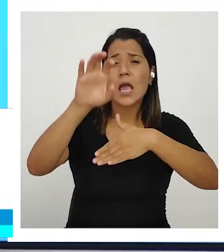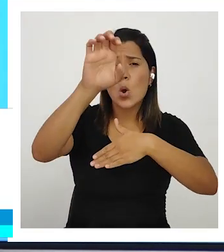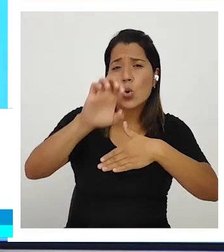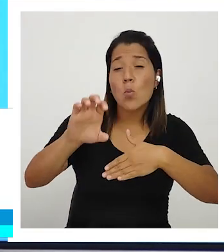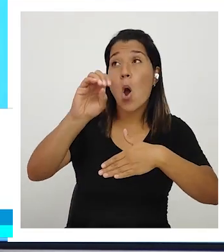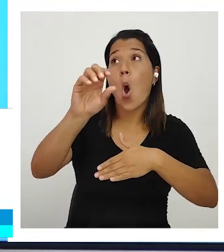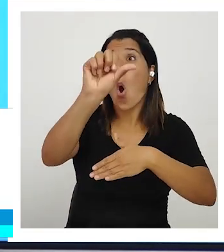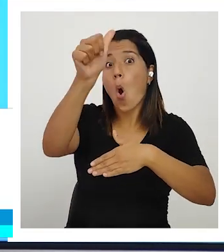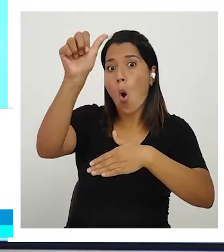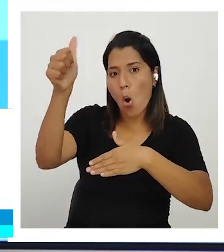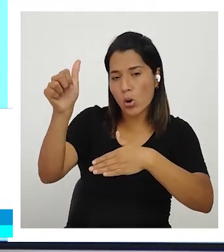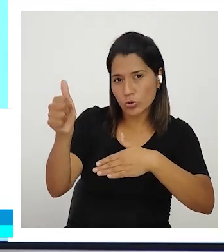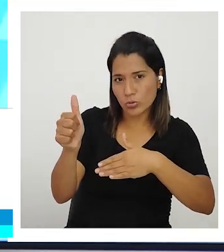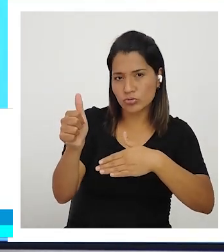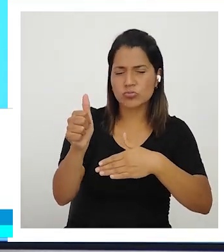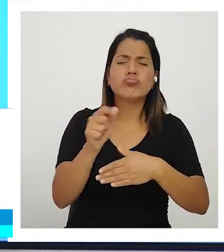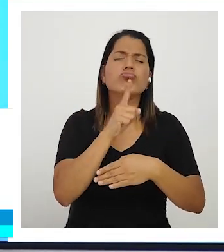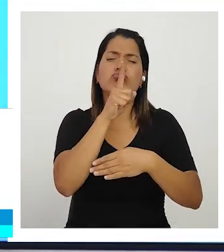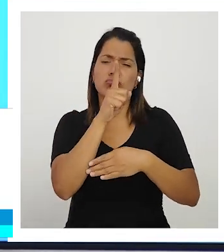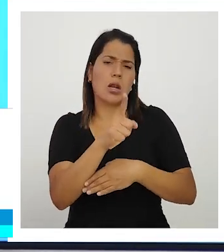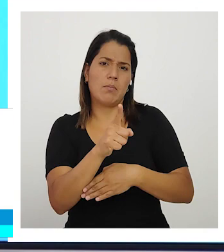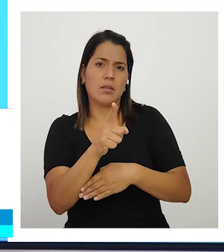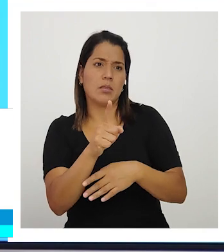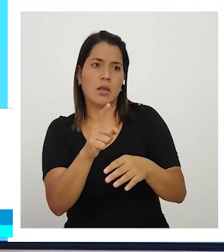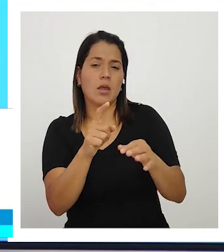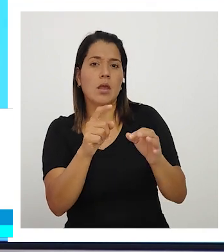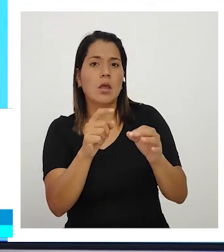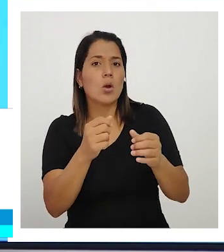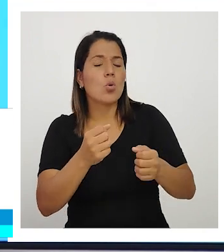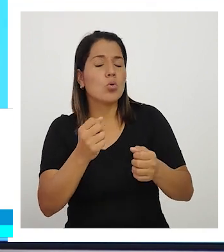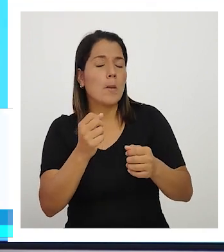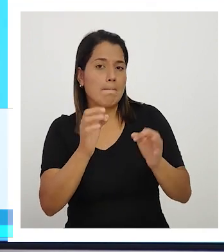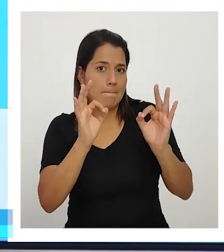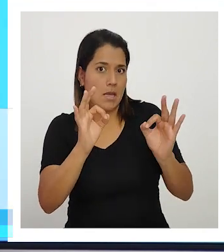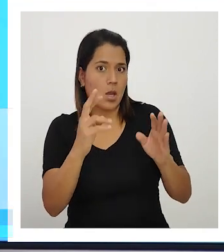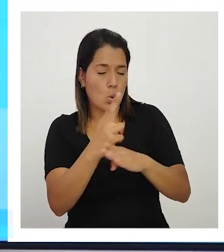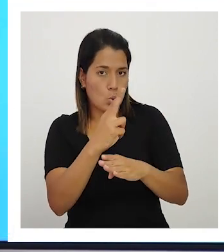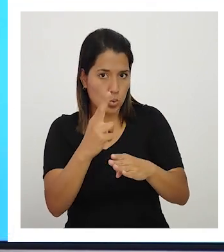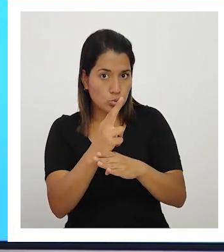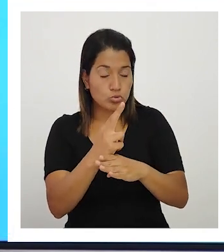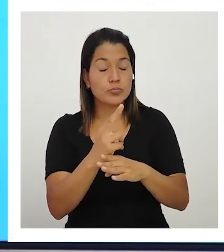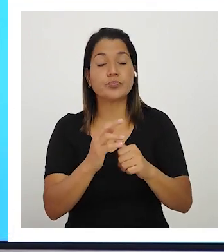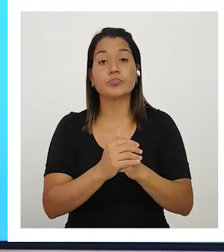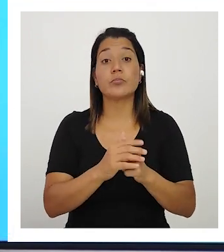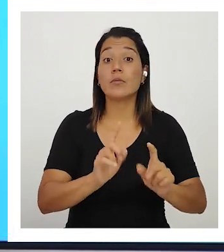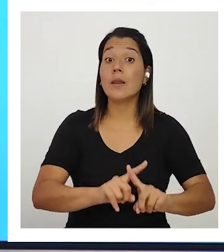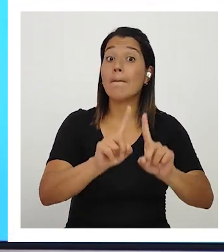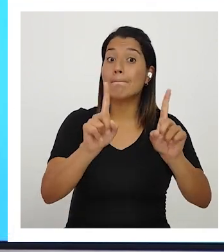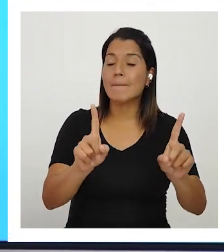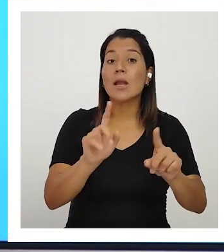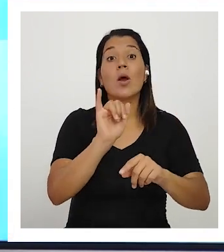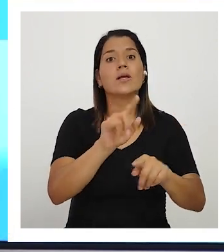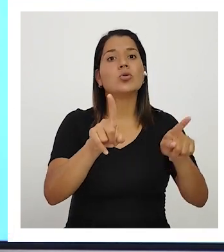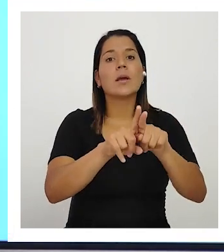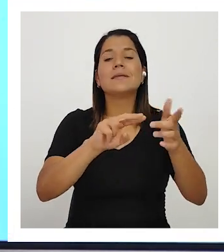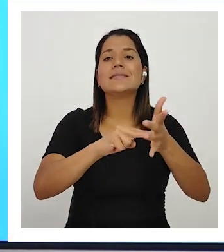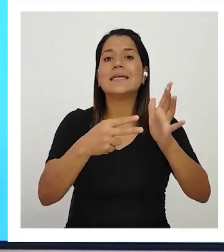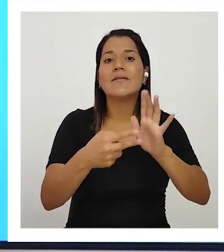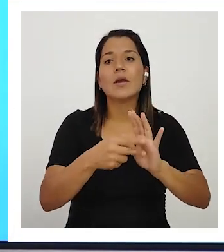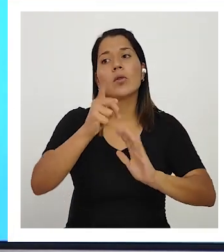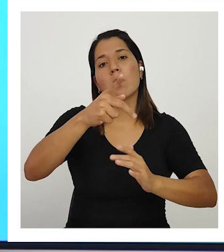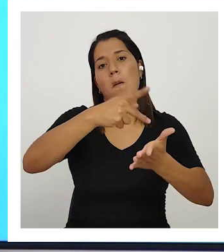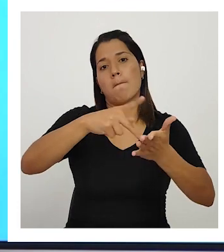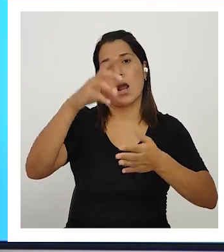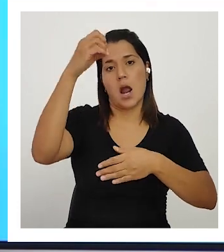indicadores, es muy razonable ese gasto administrativo que se está desarrollando, pero eso también significa que hay que pagar luz, hay que pagar